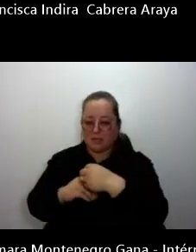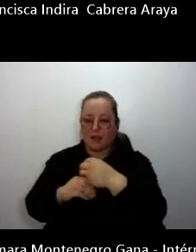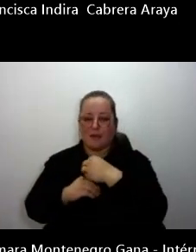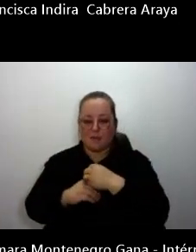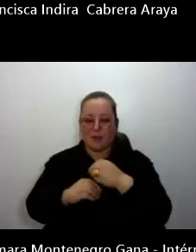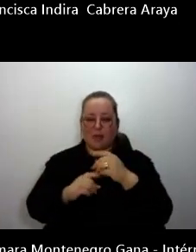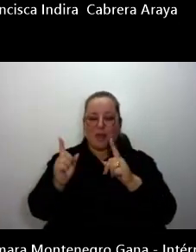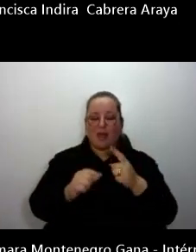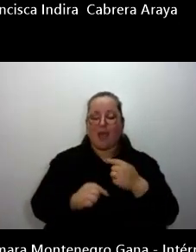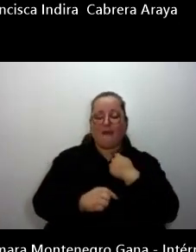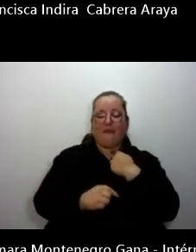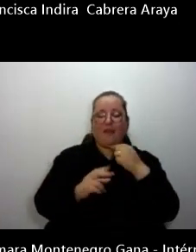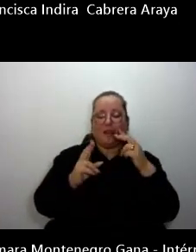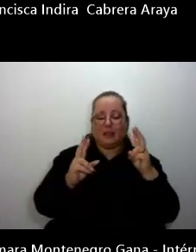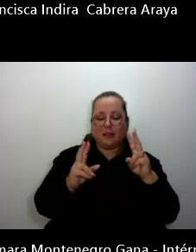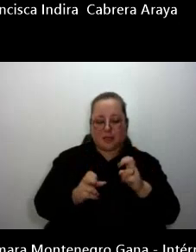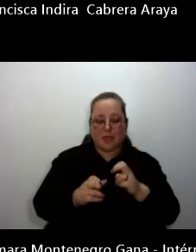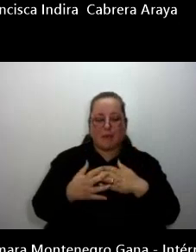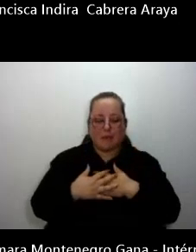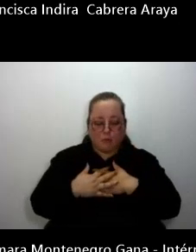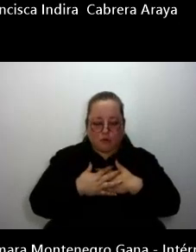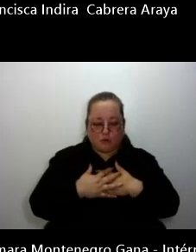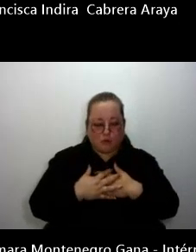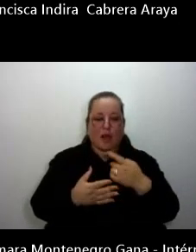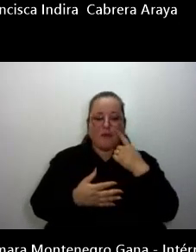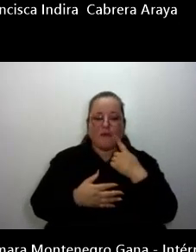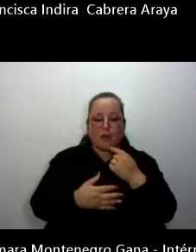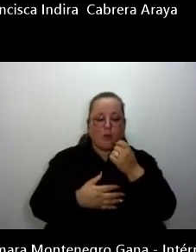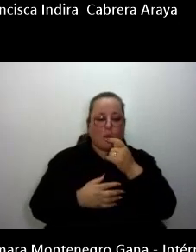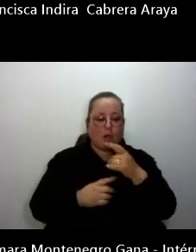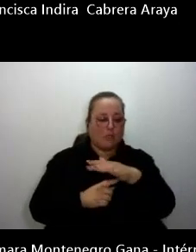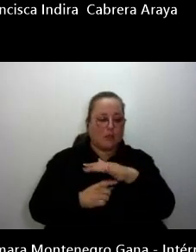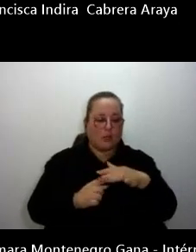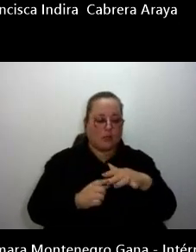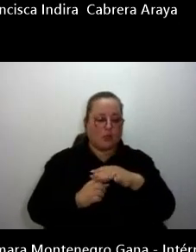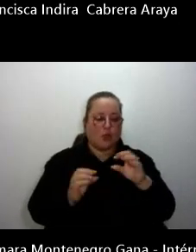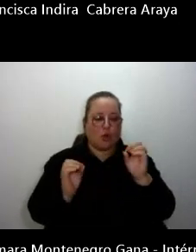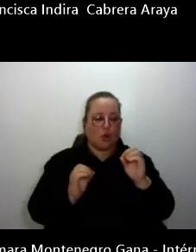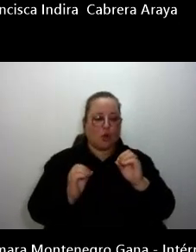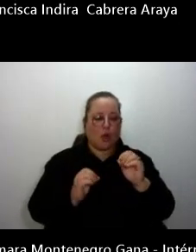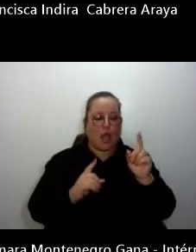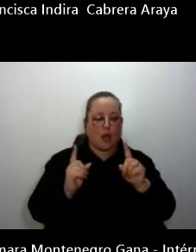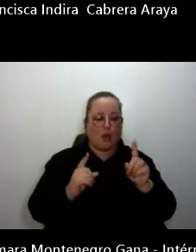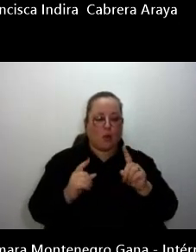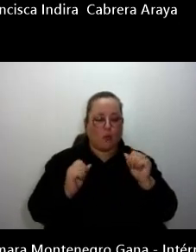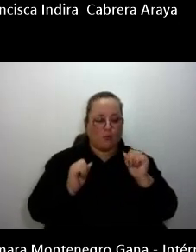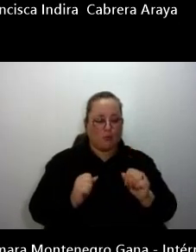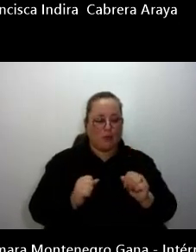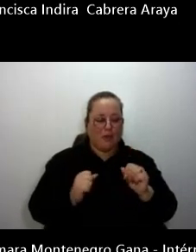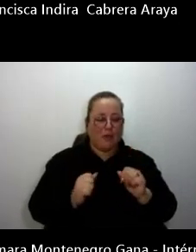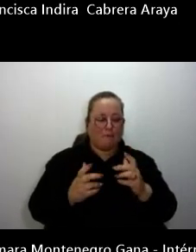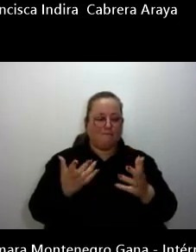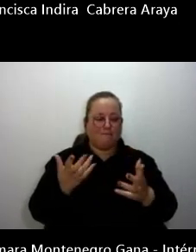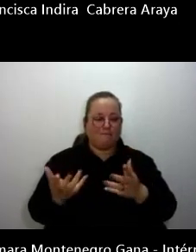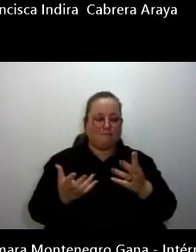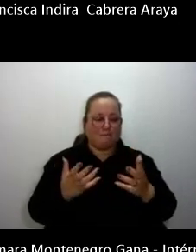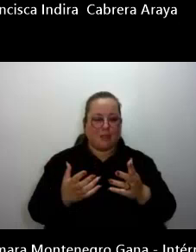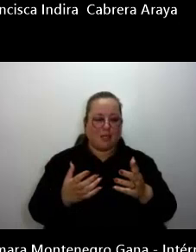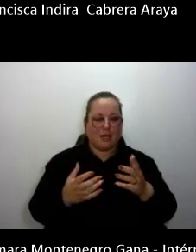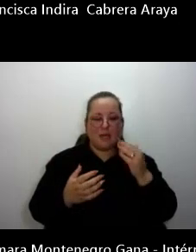afectación emocional, poder, ¿verdad?, retirar las situaciones gatillantes o los factores que pueden precipitar, ¿verdad?, una situación de